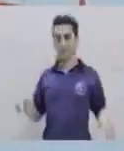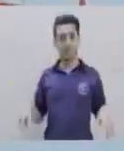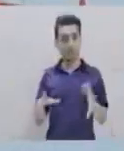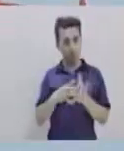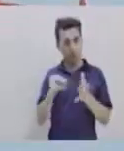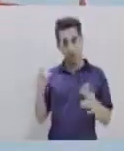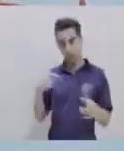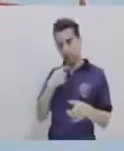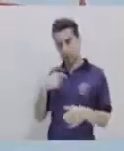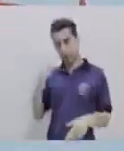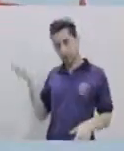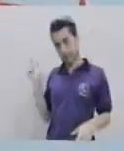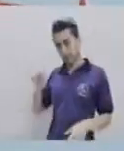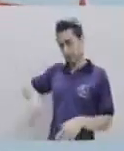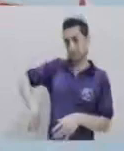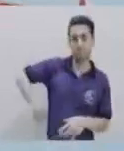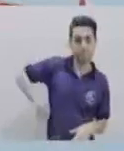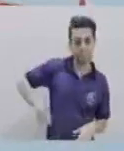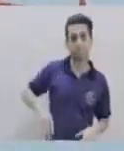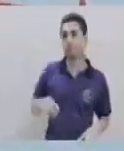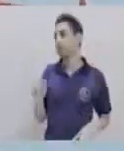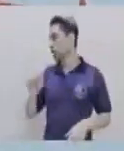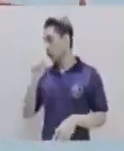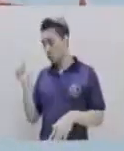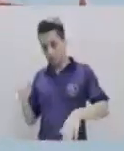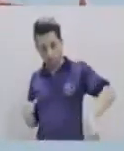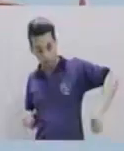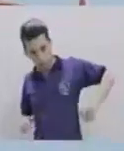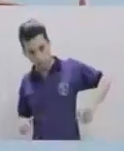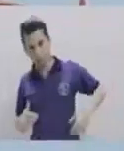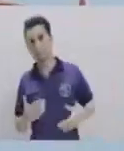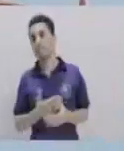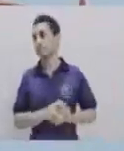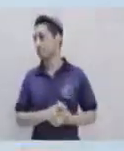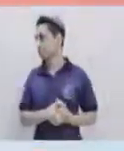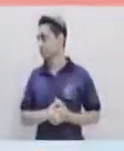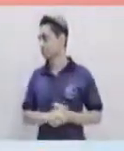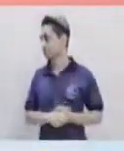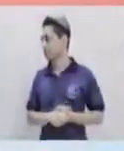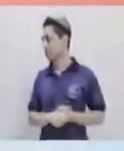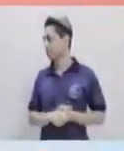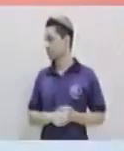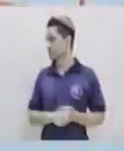otra, extendemos un poco, ¿sí? Subimos pierna.